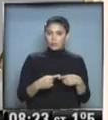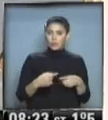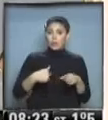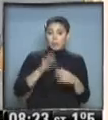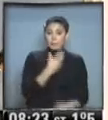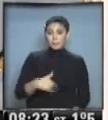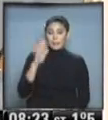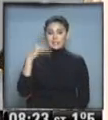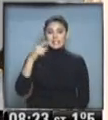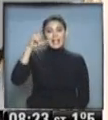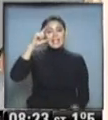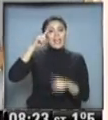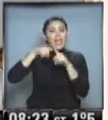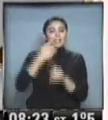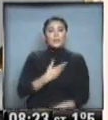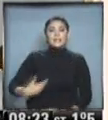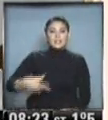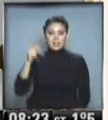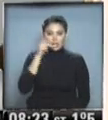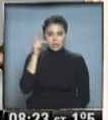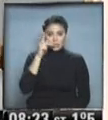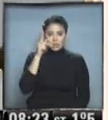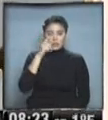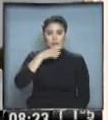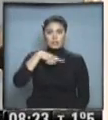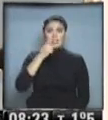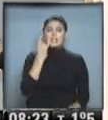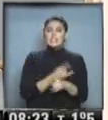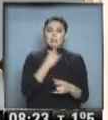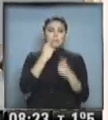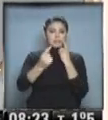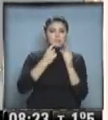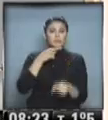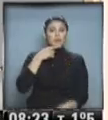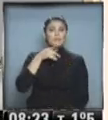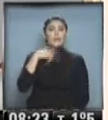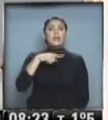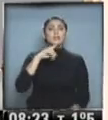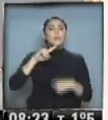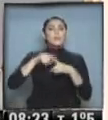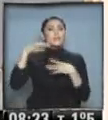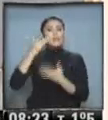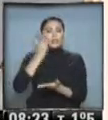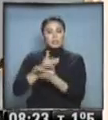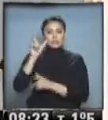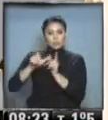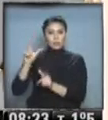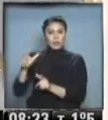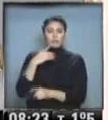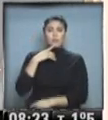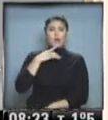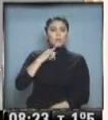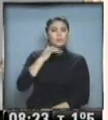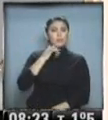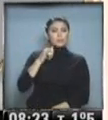la presidenta y el expresidente Kirchner, fueron descalificados por su política de derechos humanos, acusados